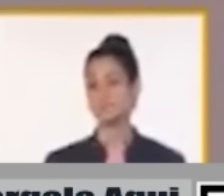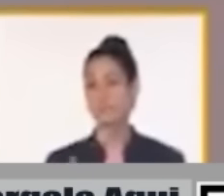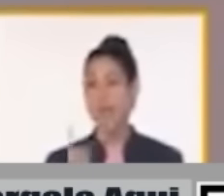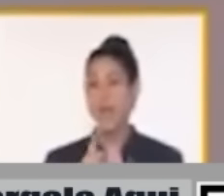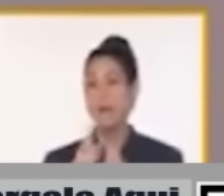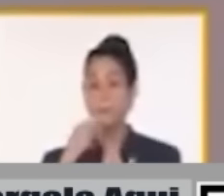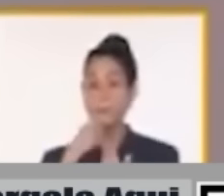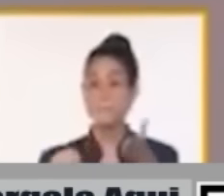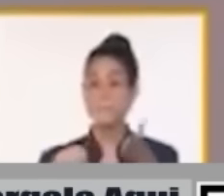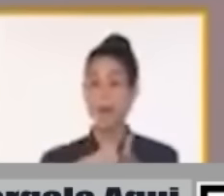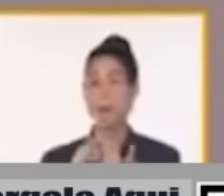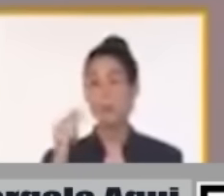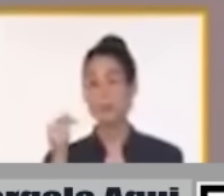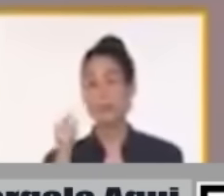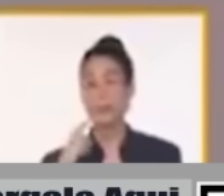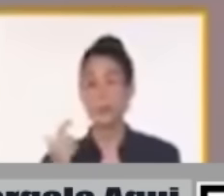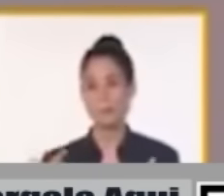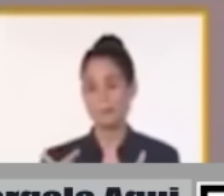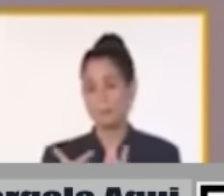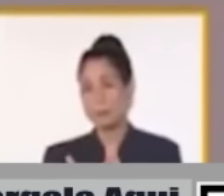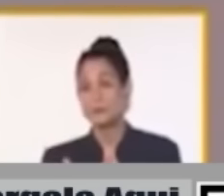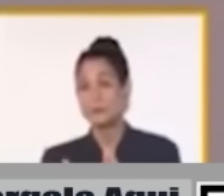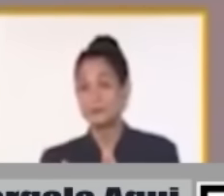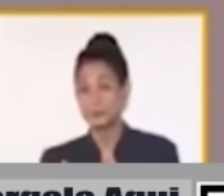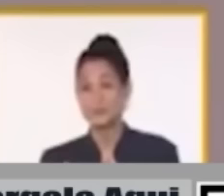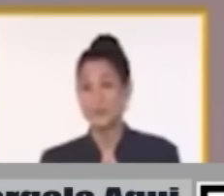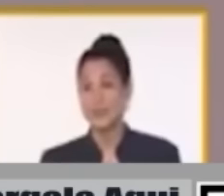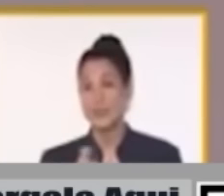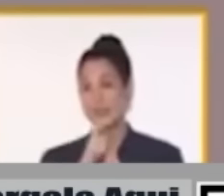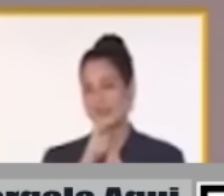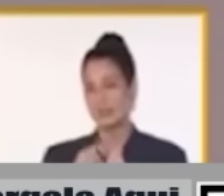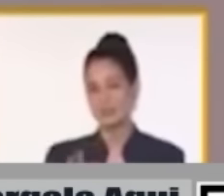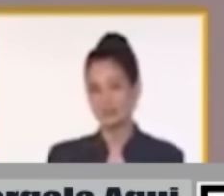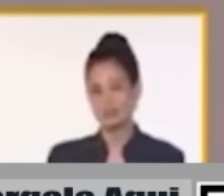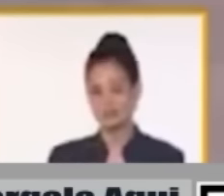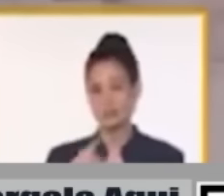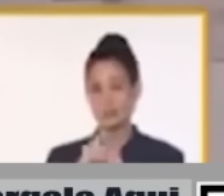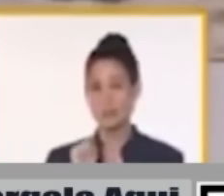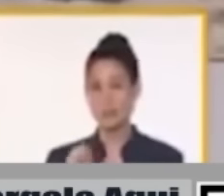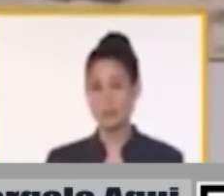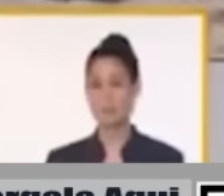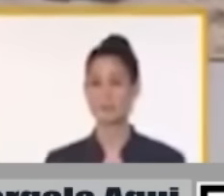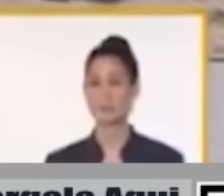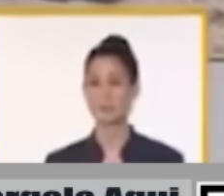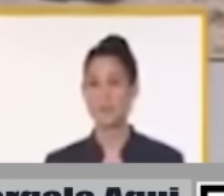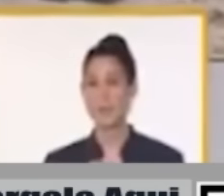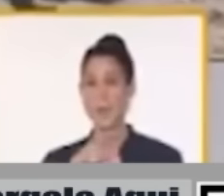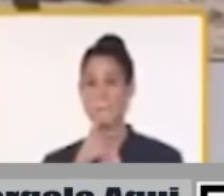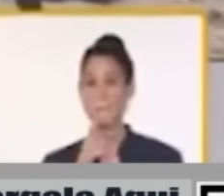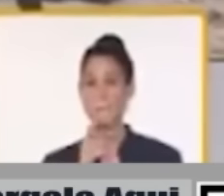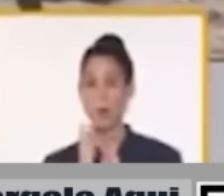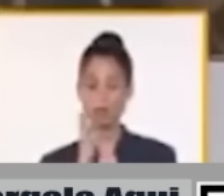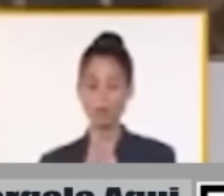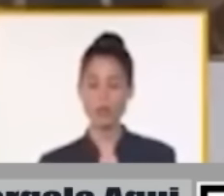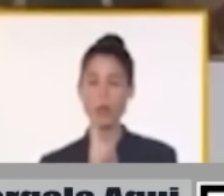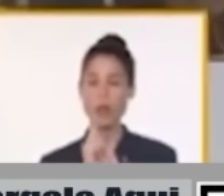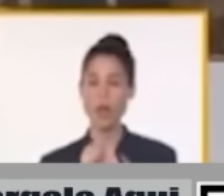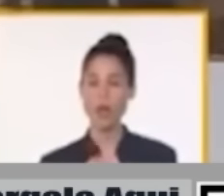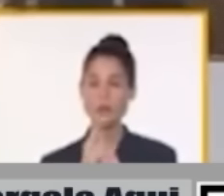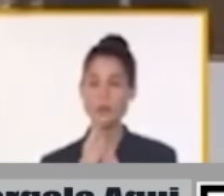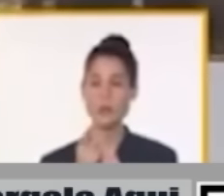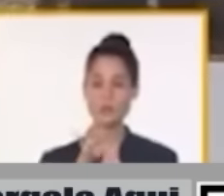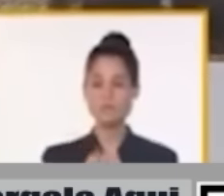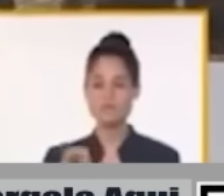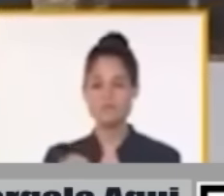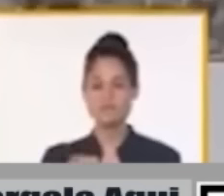extensiva que eso golpea el rendimiento pues como te explicaba ya cuando uno uno llega Nosotros llegamos a producir a entregar al balance más de 00000 tonad de